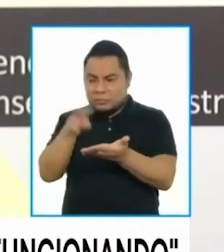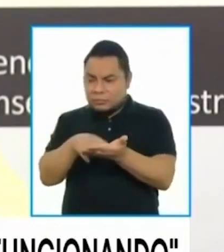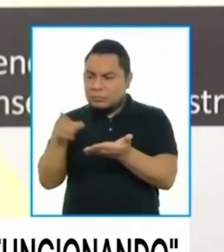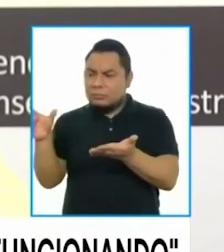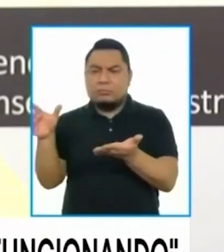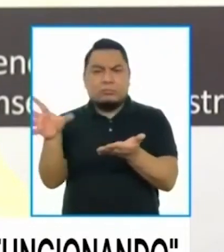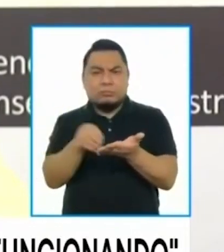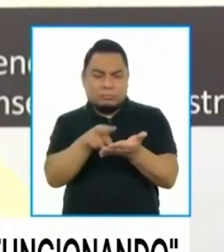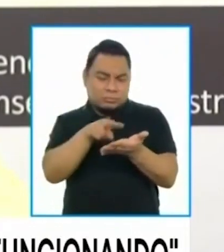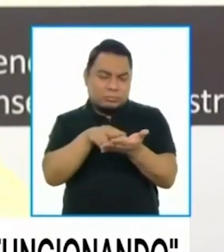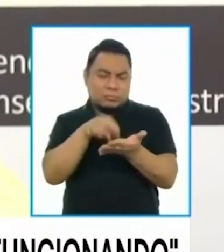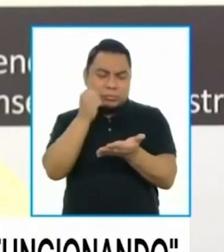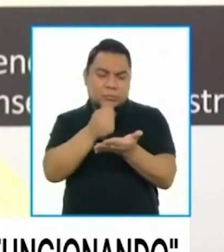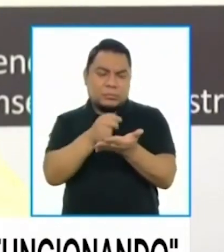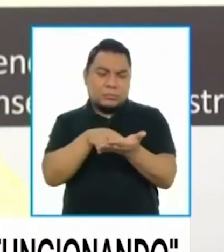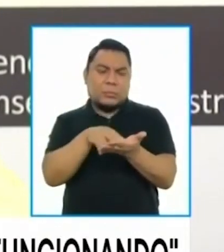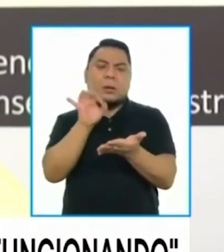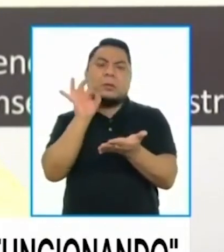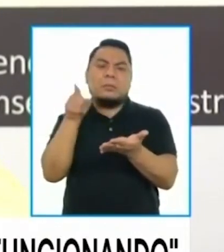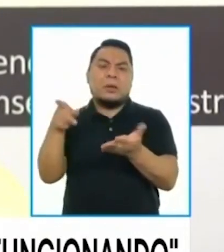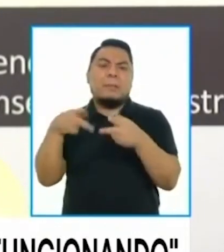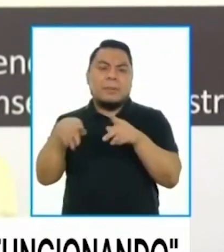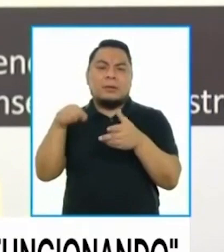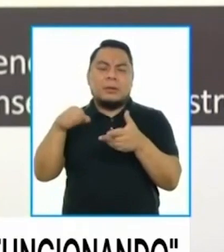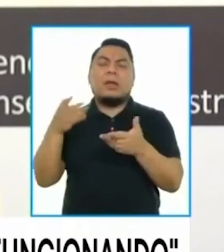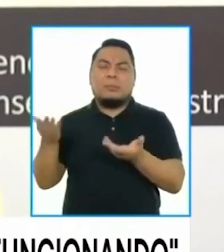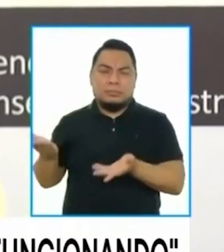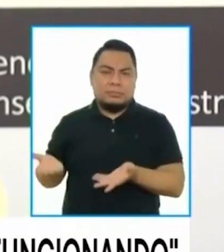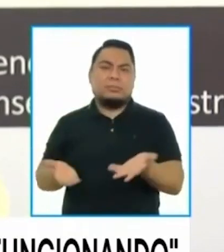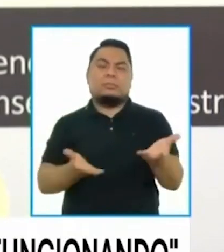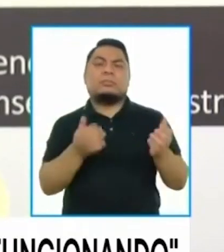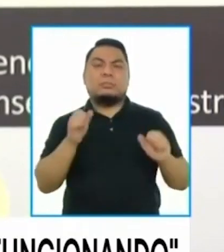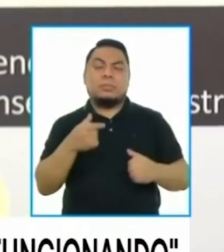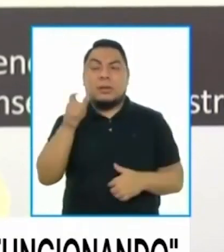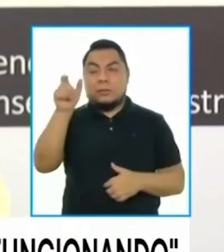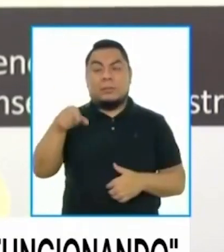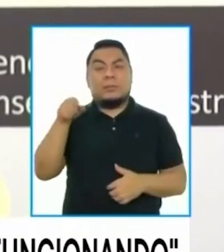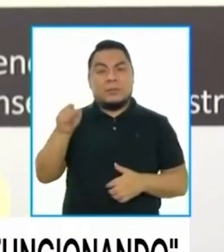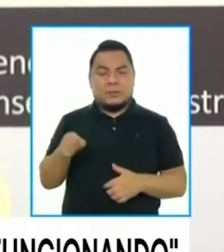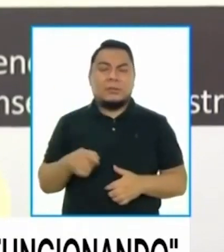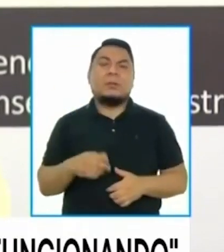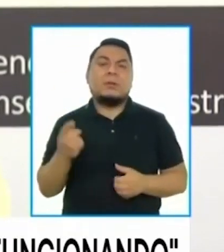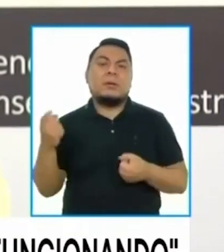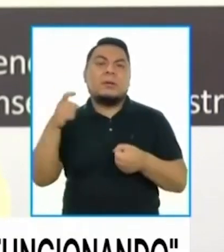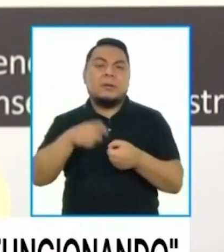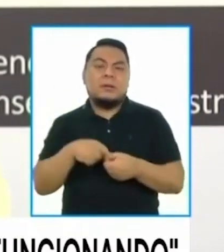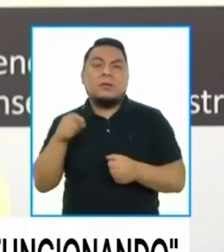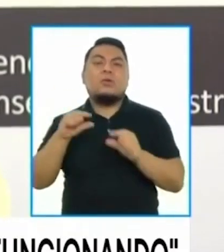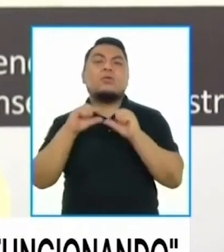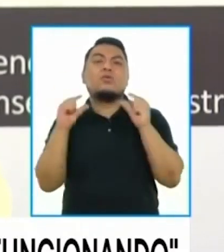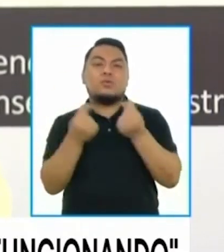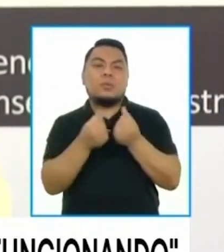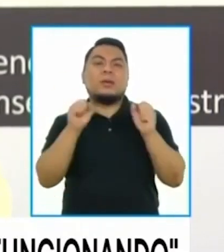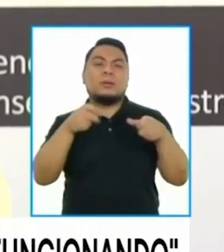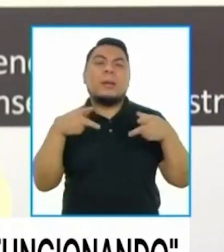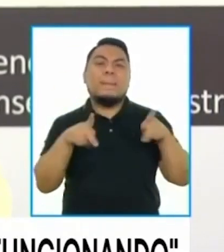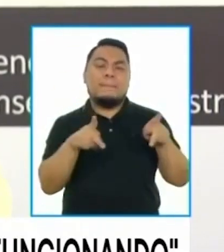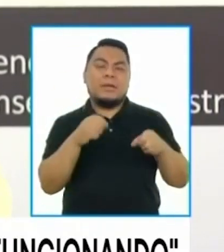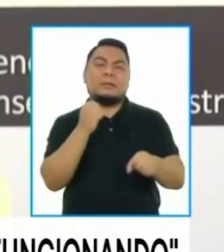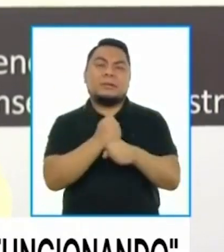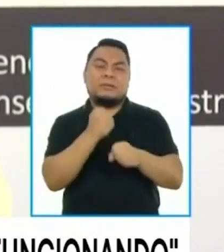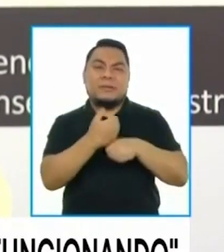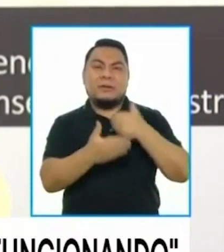a verificar exactamente el pase, de tal manera que se corrobore si la persona pertenece a estos grupos que tienen que